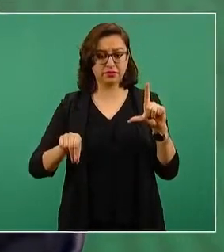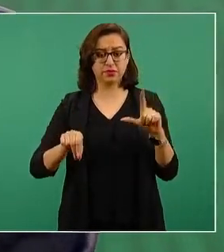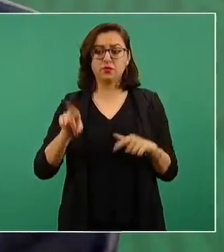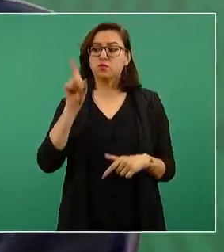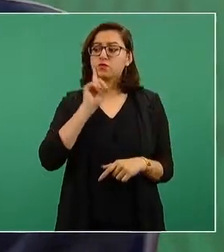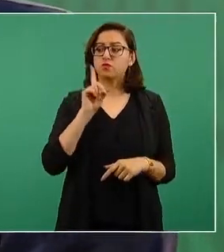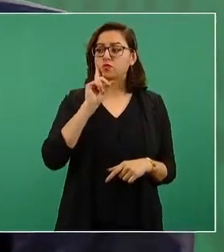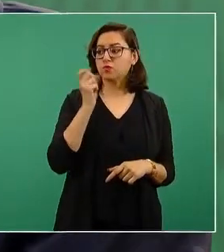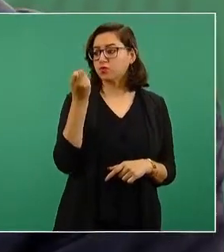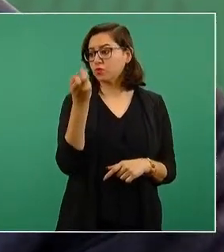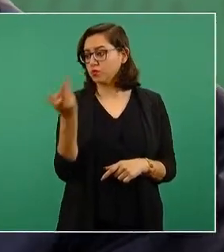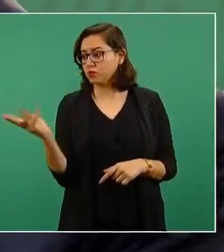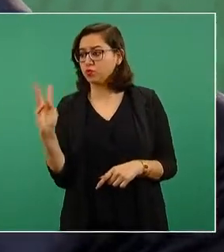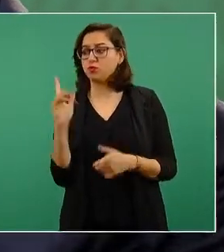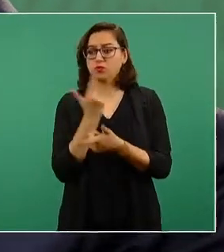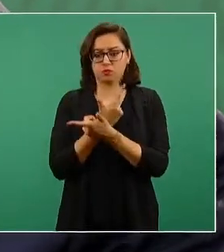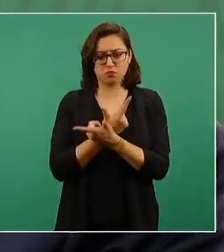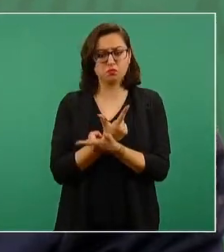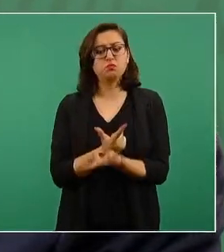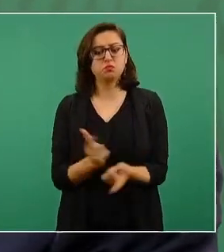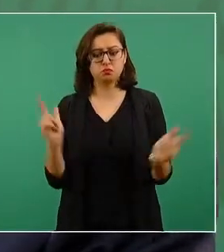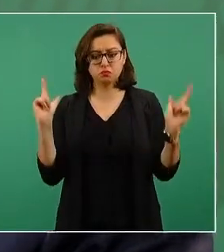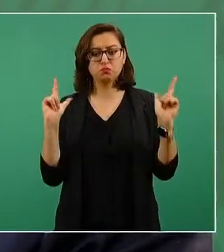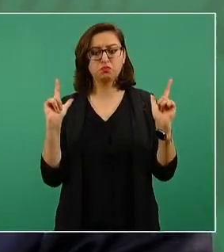y cada día que pasa